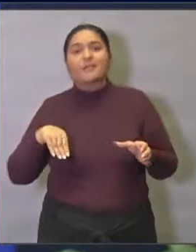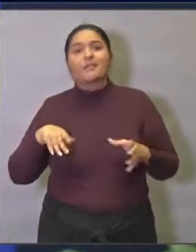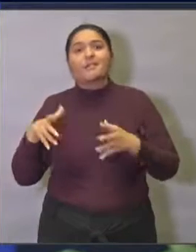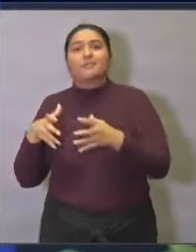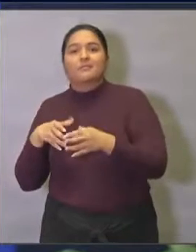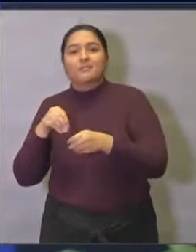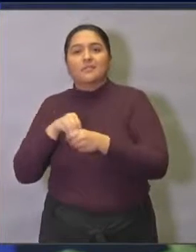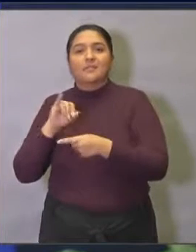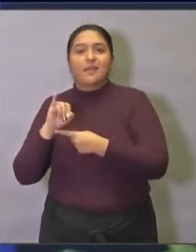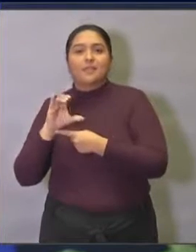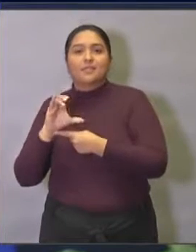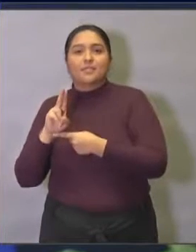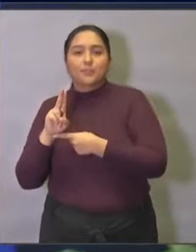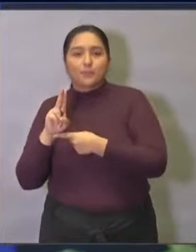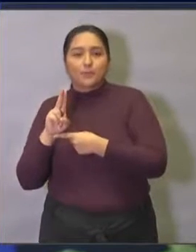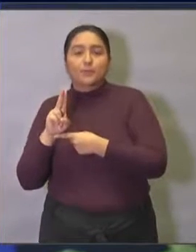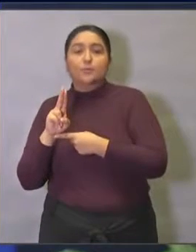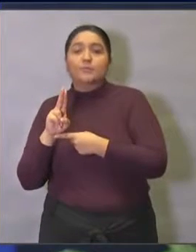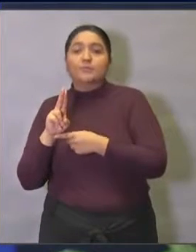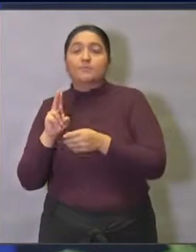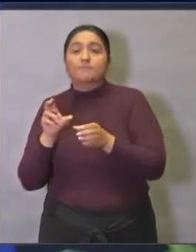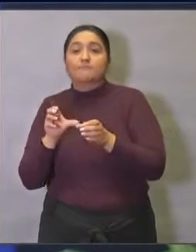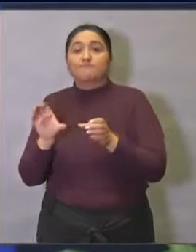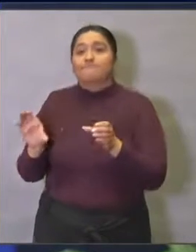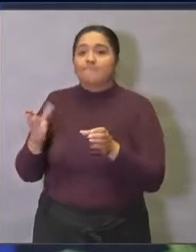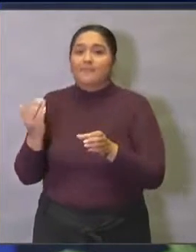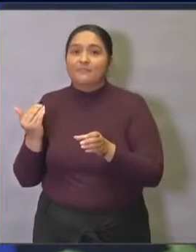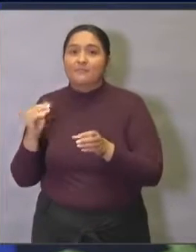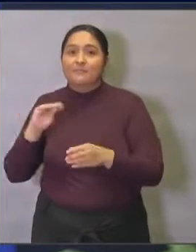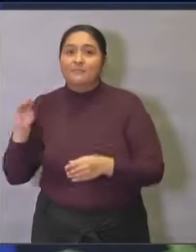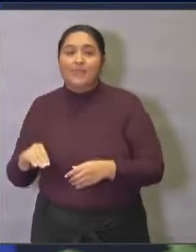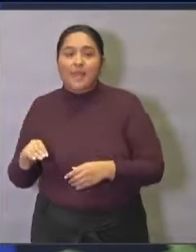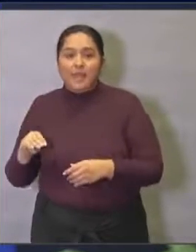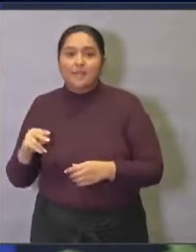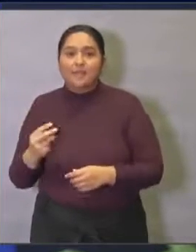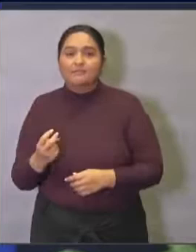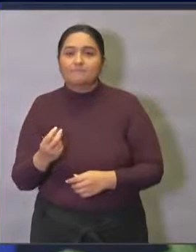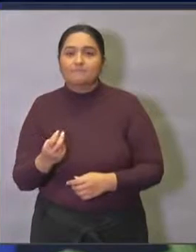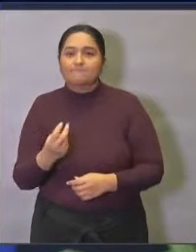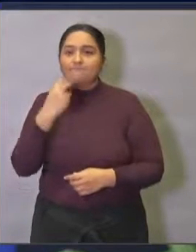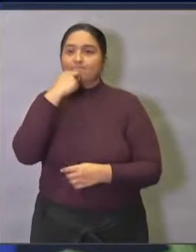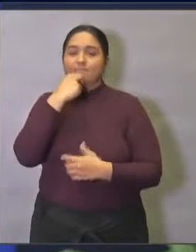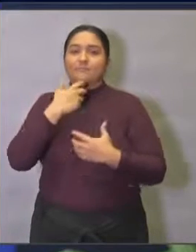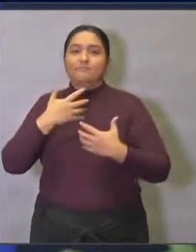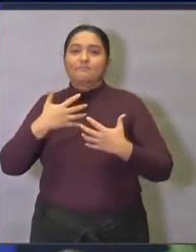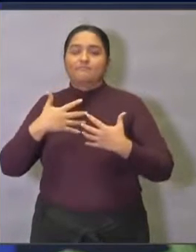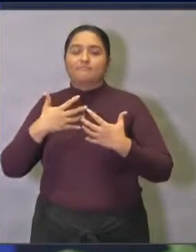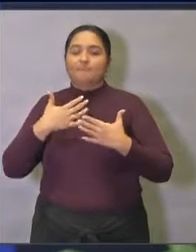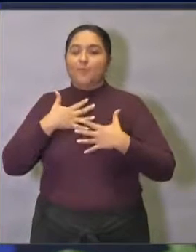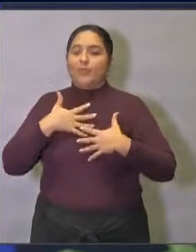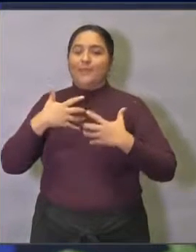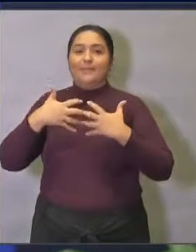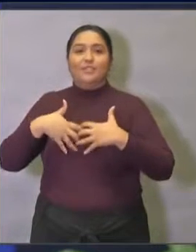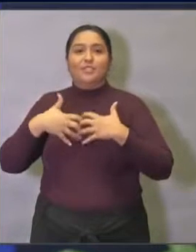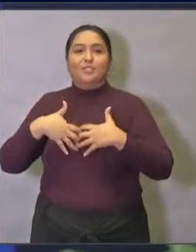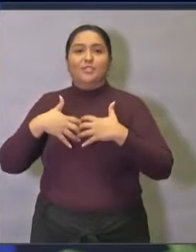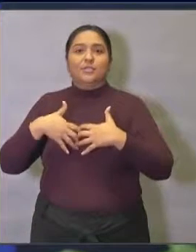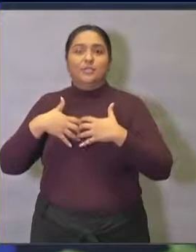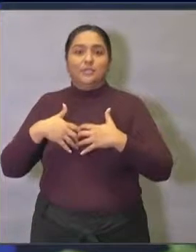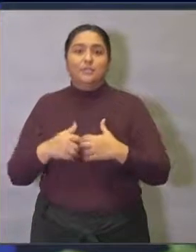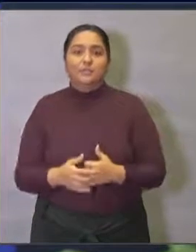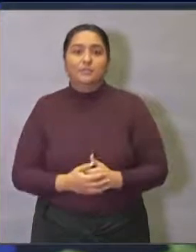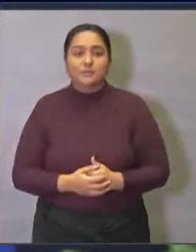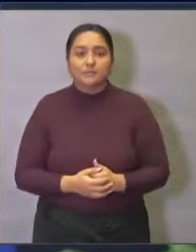cuidados intensivos y el 15% están en ventiladores. El total de casos confirmados en